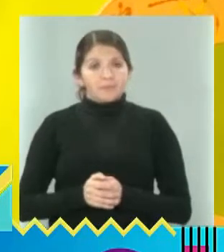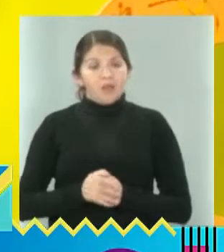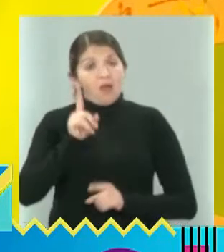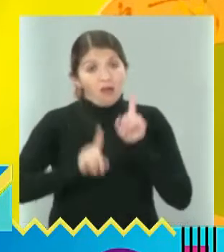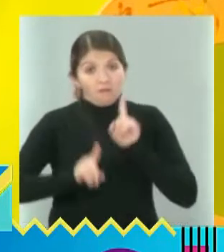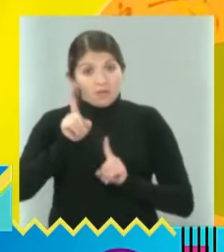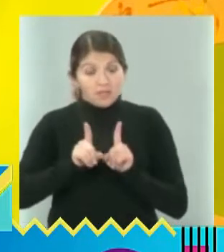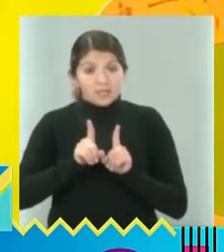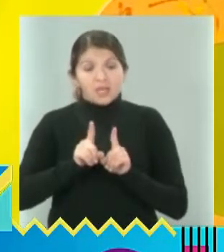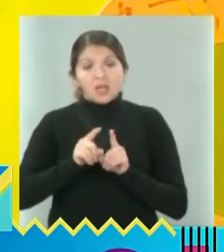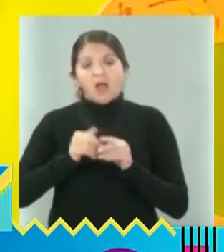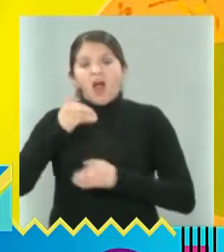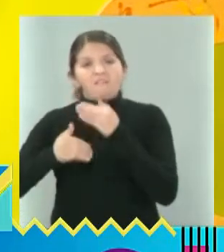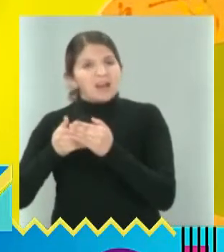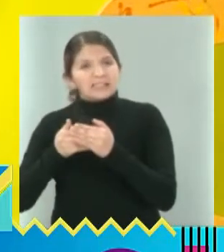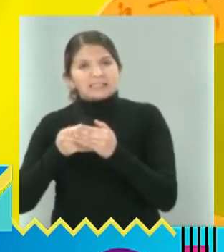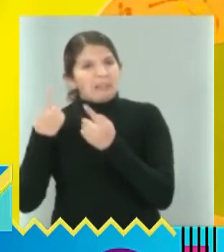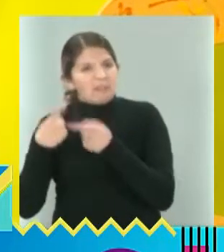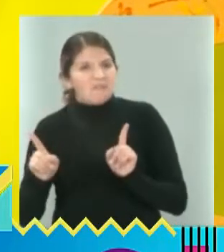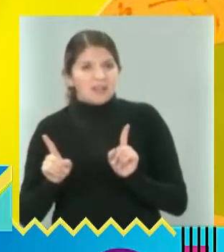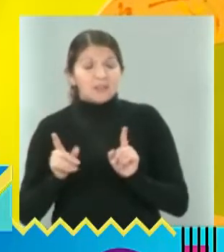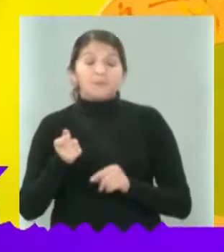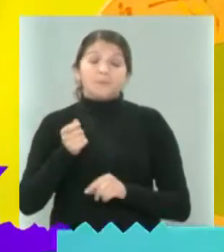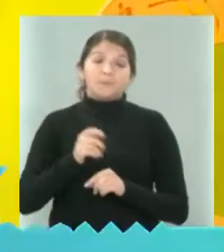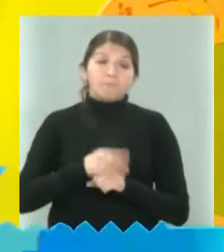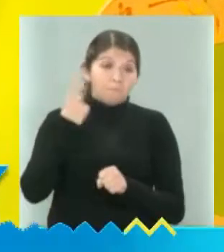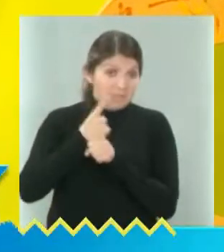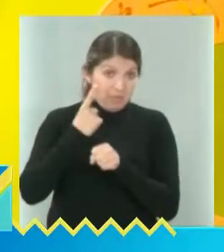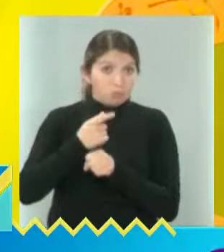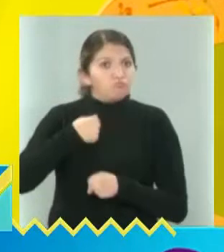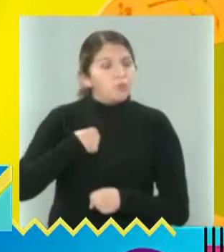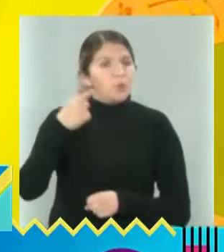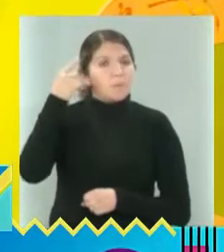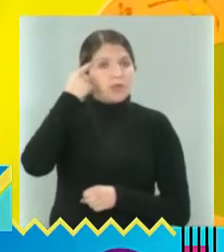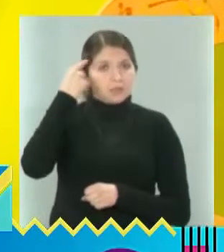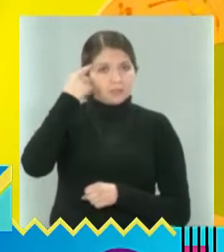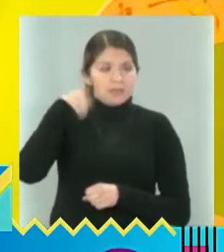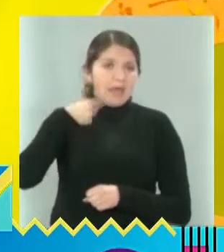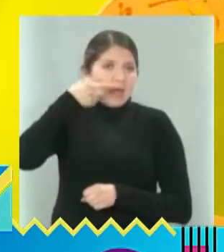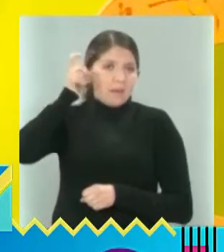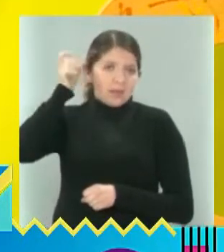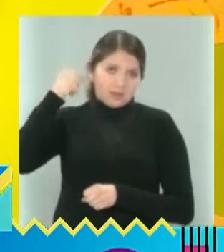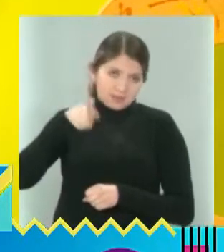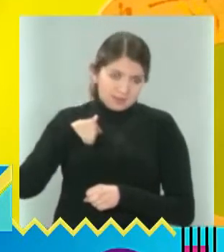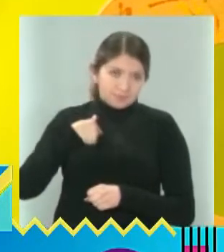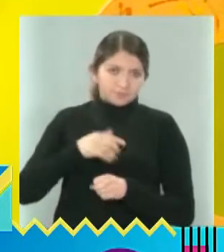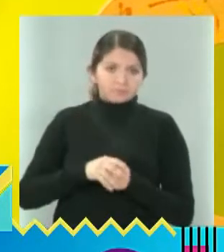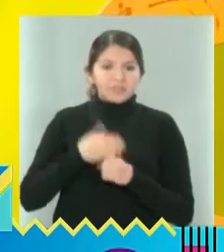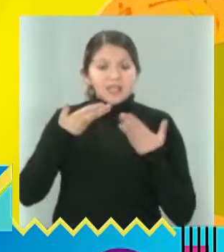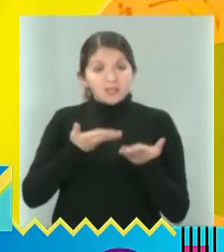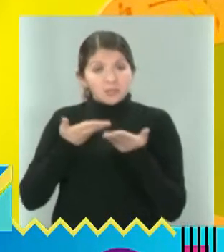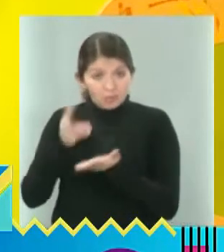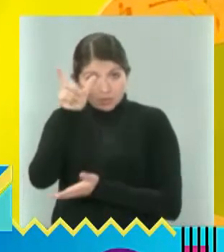por donde debieran ir. En primer lugar, yo considero que, de la experiencia que yo tengo en el asesoramiento a personas con